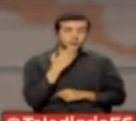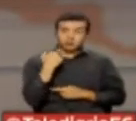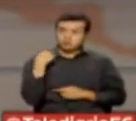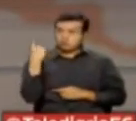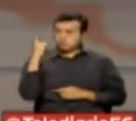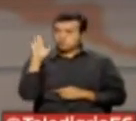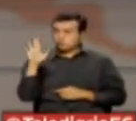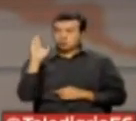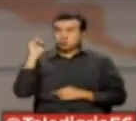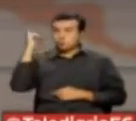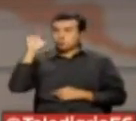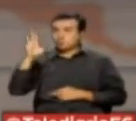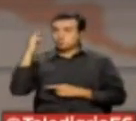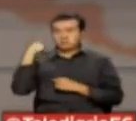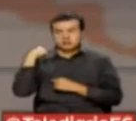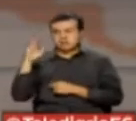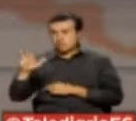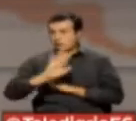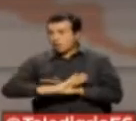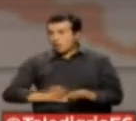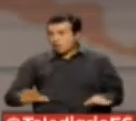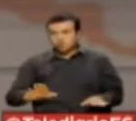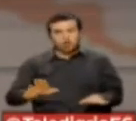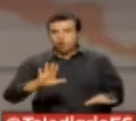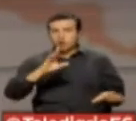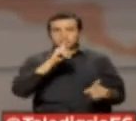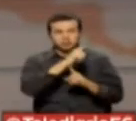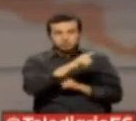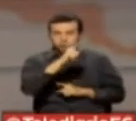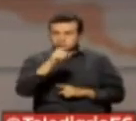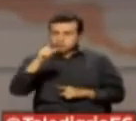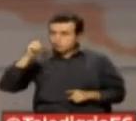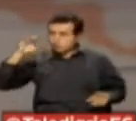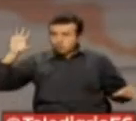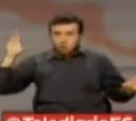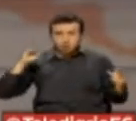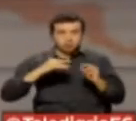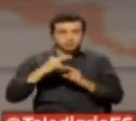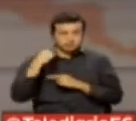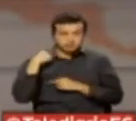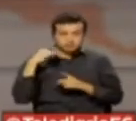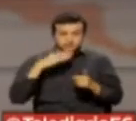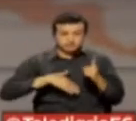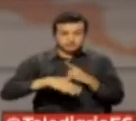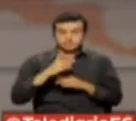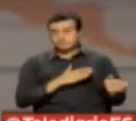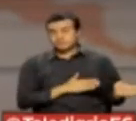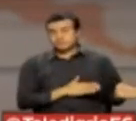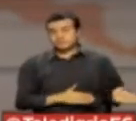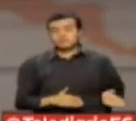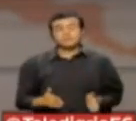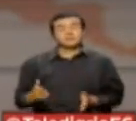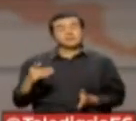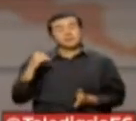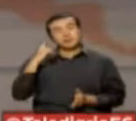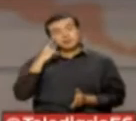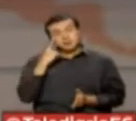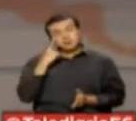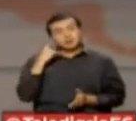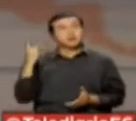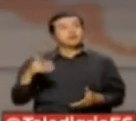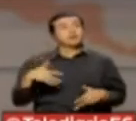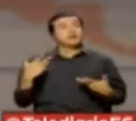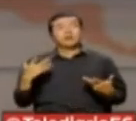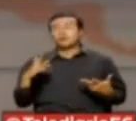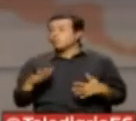de un sector sino realmente el conjunto de sectores y además dependiendo del contexto territorial también a ver qué